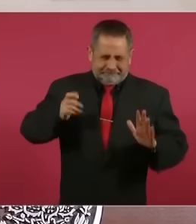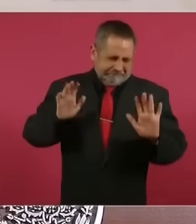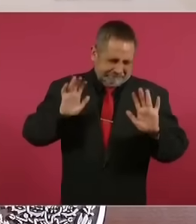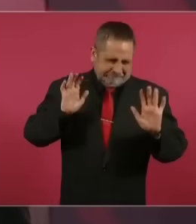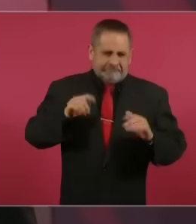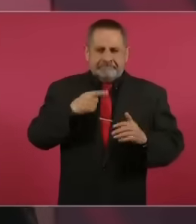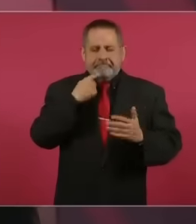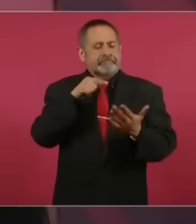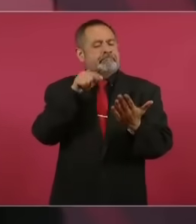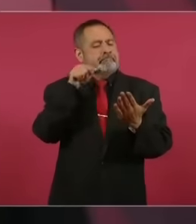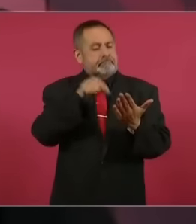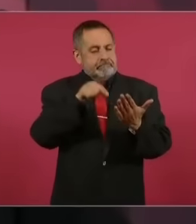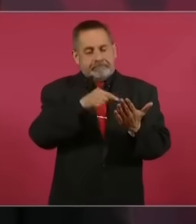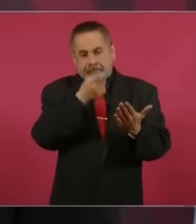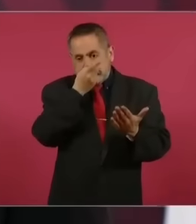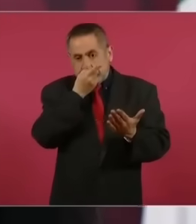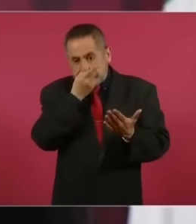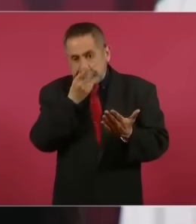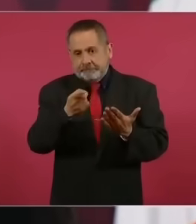se estaba